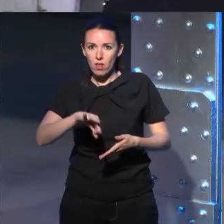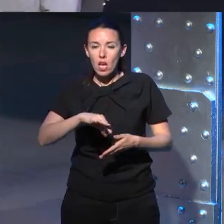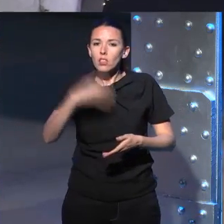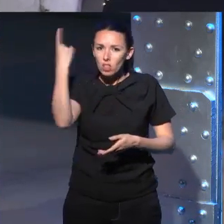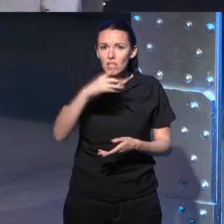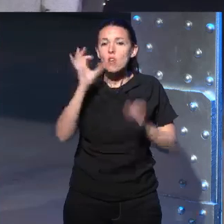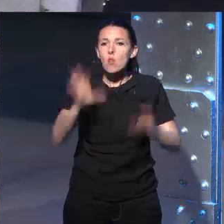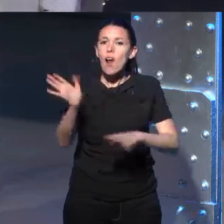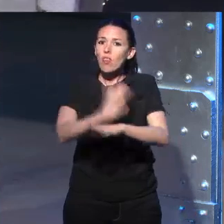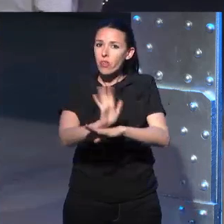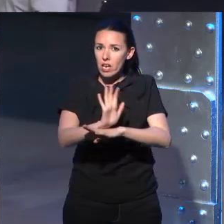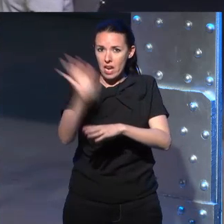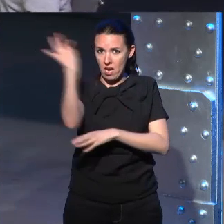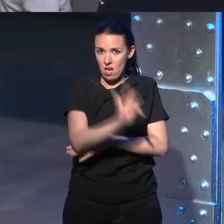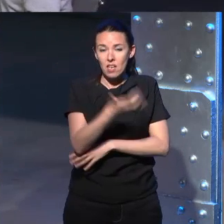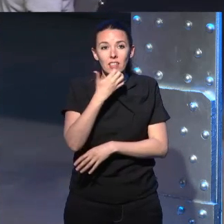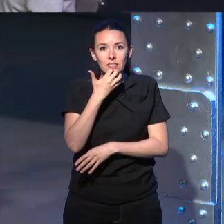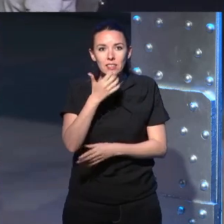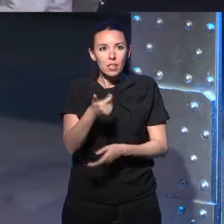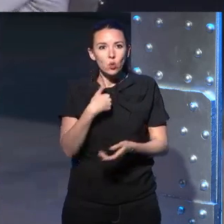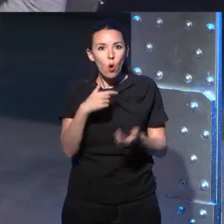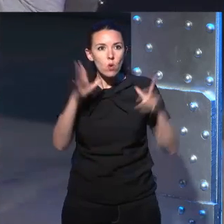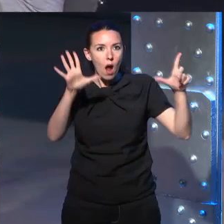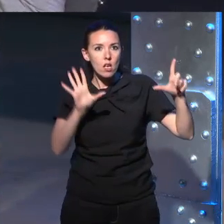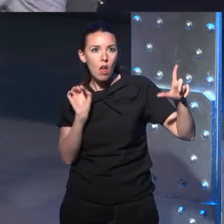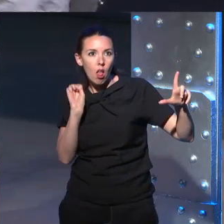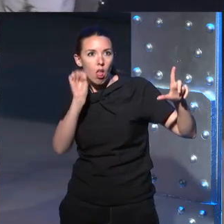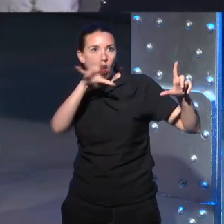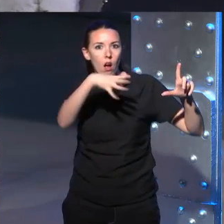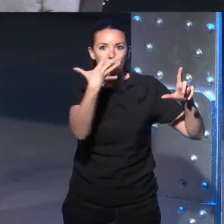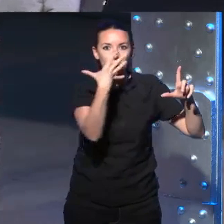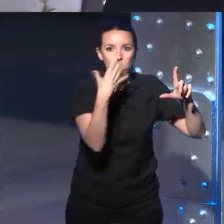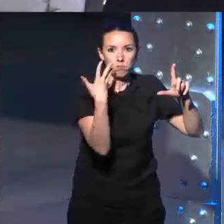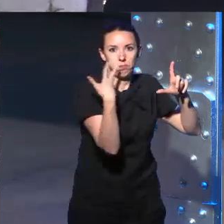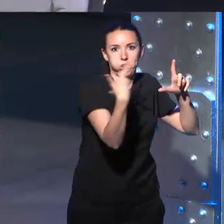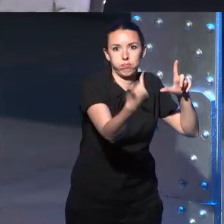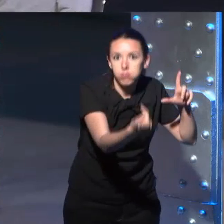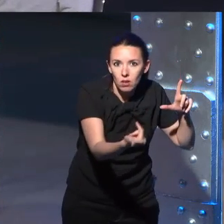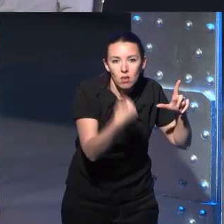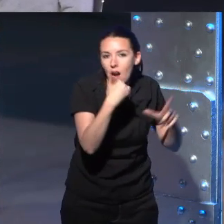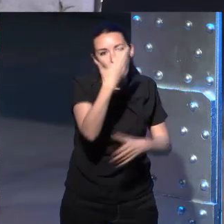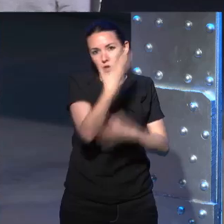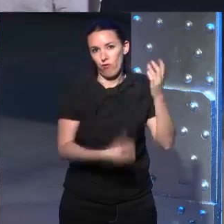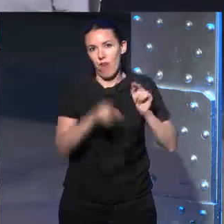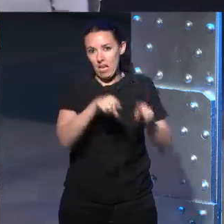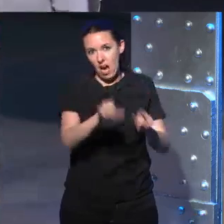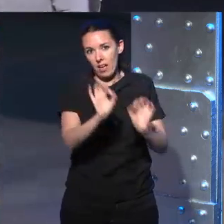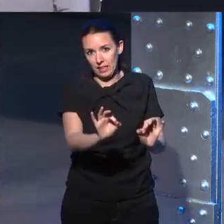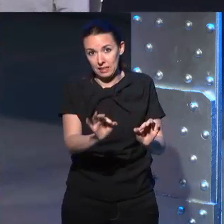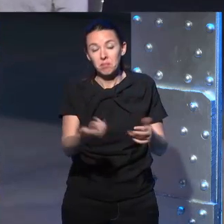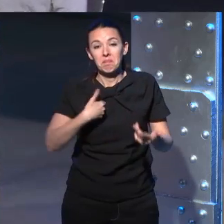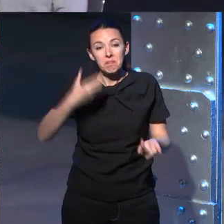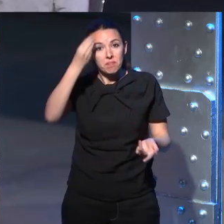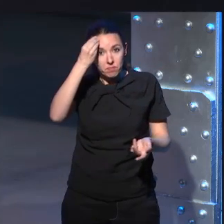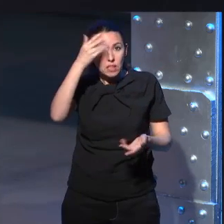cine. En el cine, si no das tú ese salto y estás metido dentro de lo que estás viendo en la pantalla, es que algo falla en la conexión, ¿no? Bueno, pues